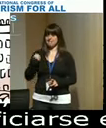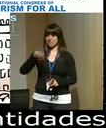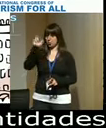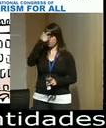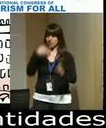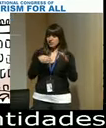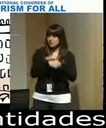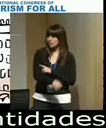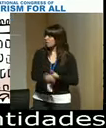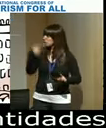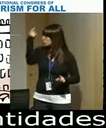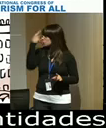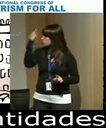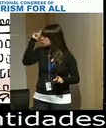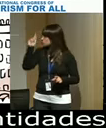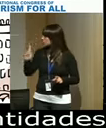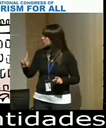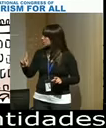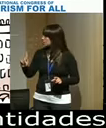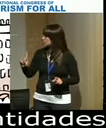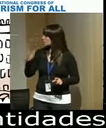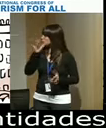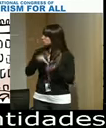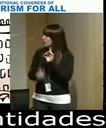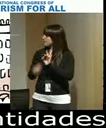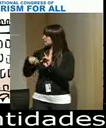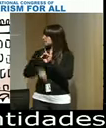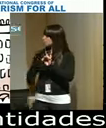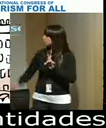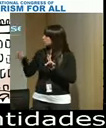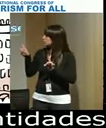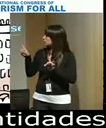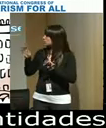Yo no sé si están poniendo la... Ahora sí. Ahora, ¿no? Sí.